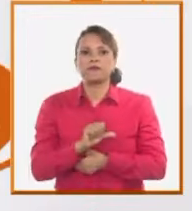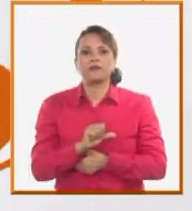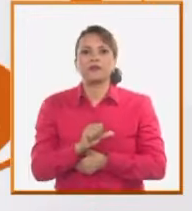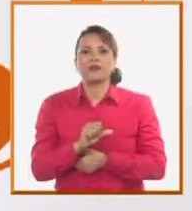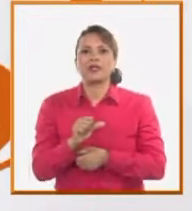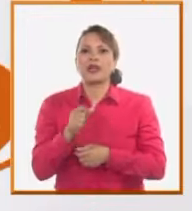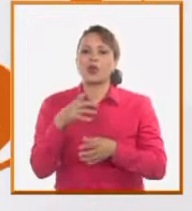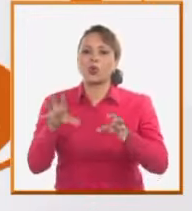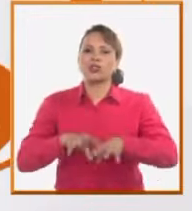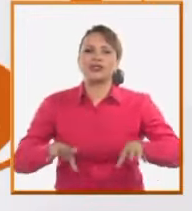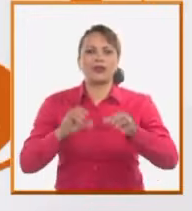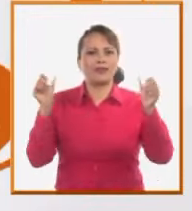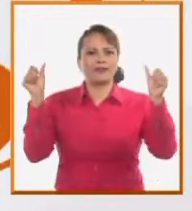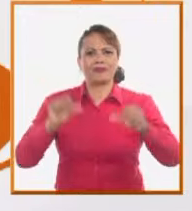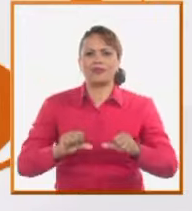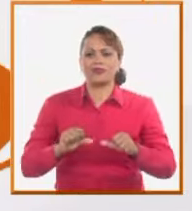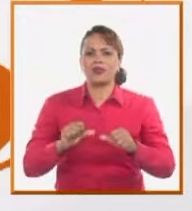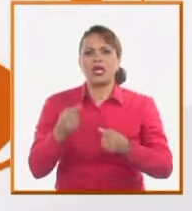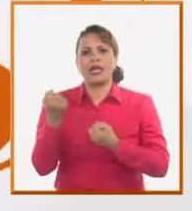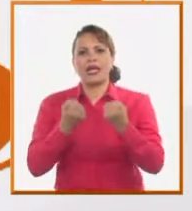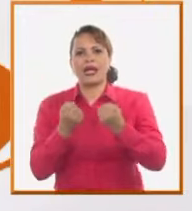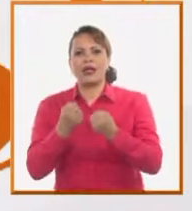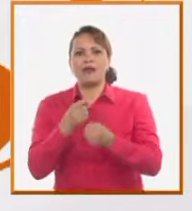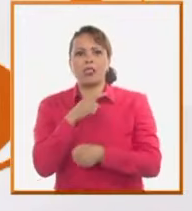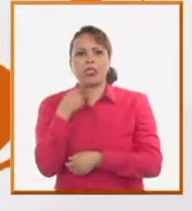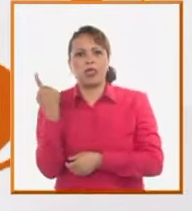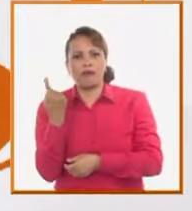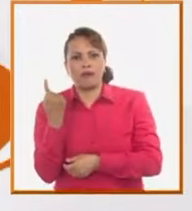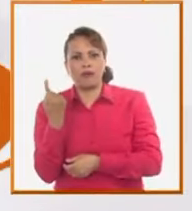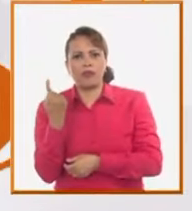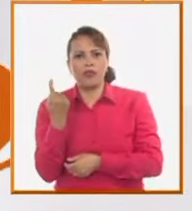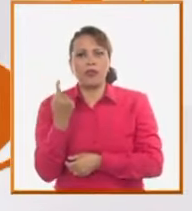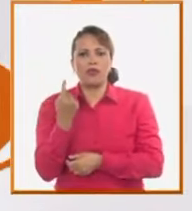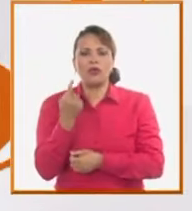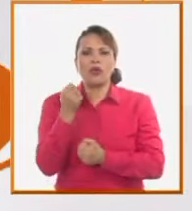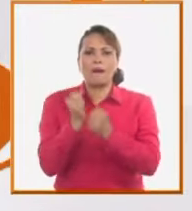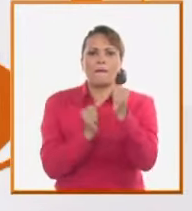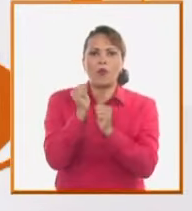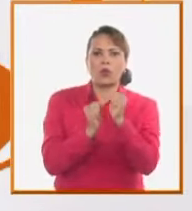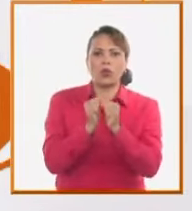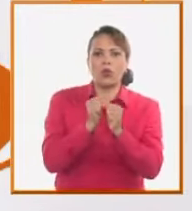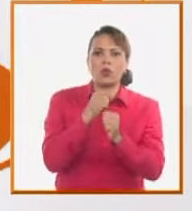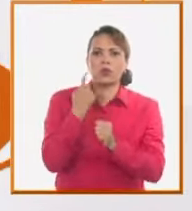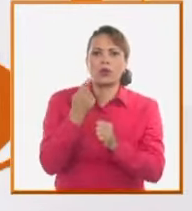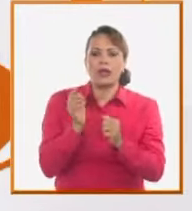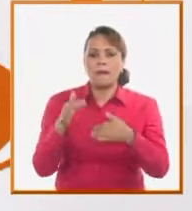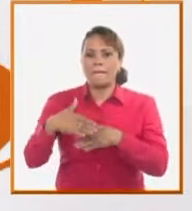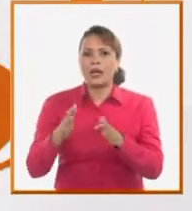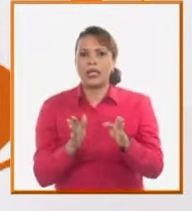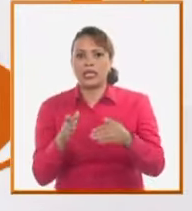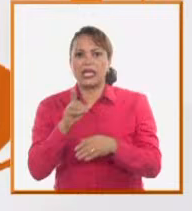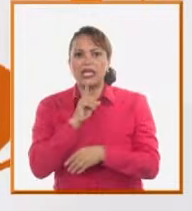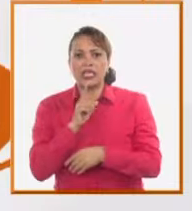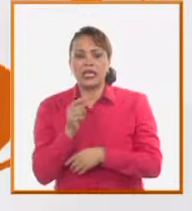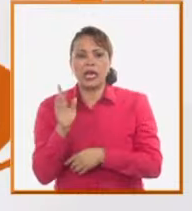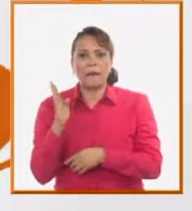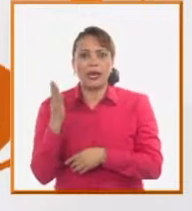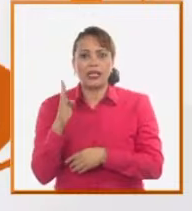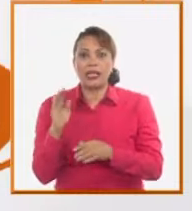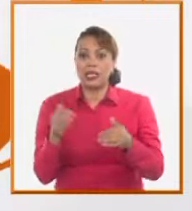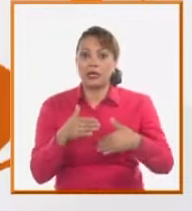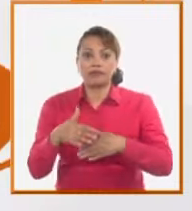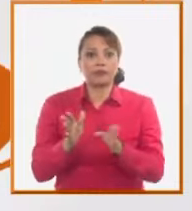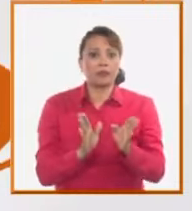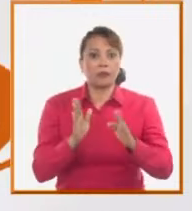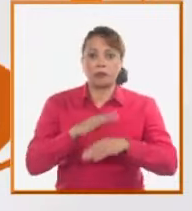muy mal estado. Carros fundidos, carros sin batería, carros con faltándole piezas, compresor